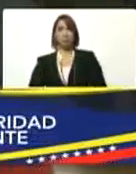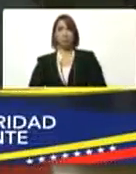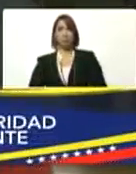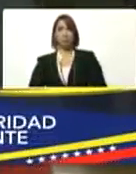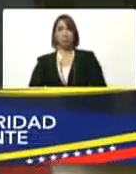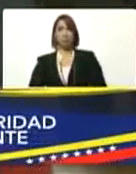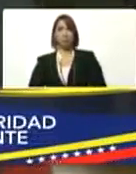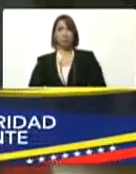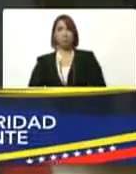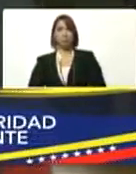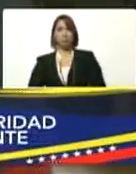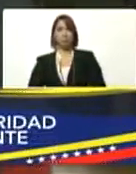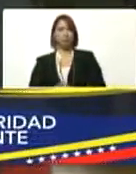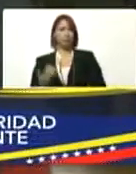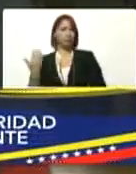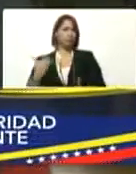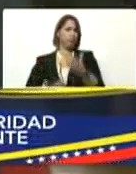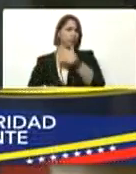de siglo.